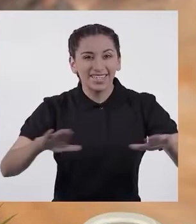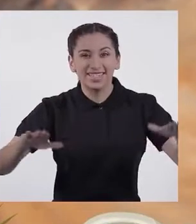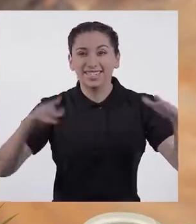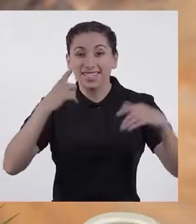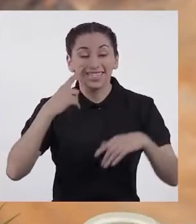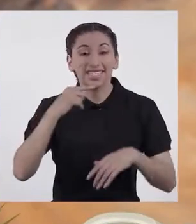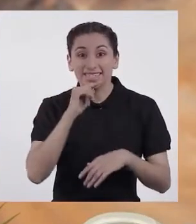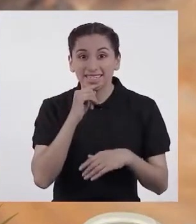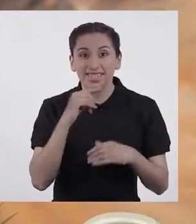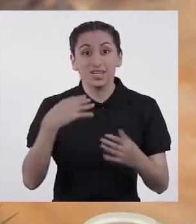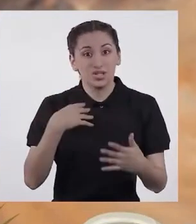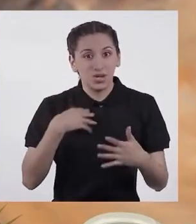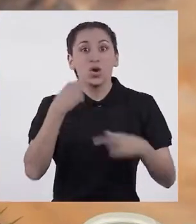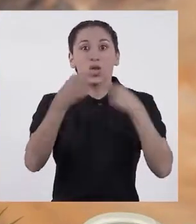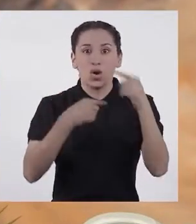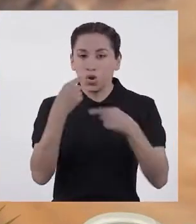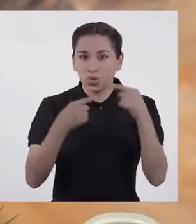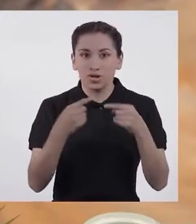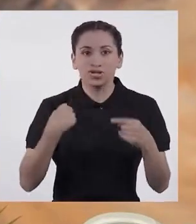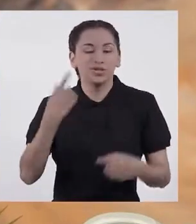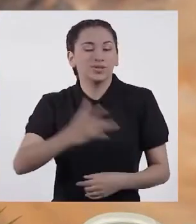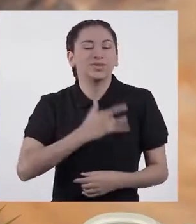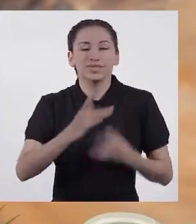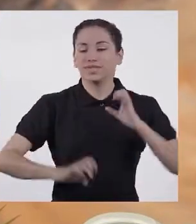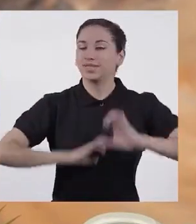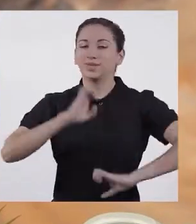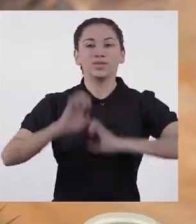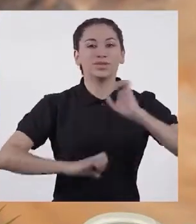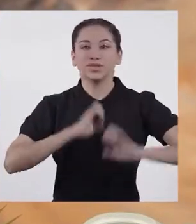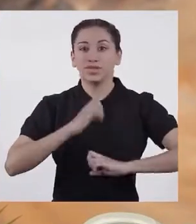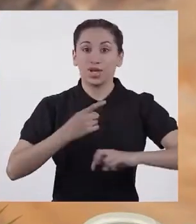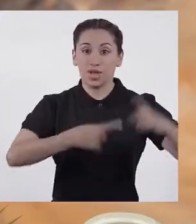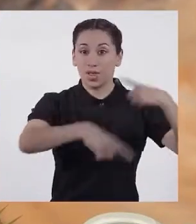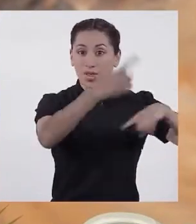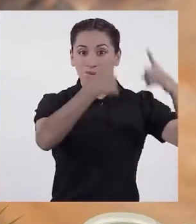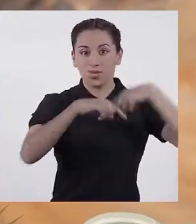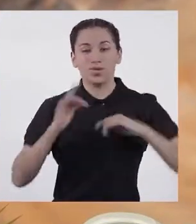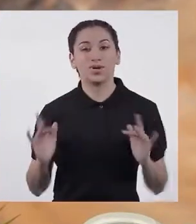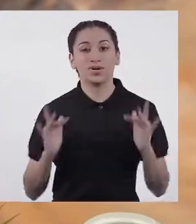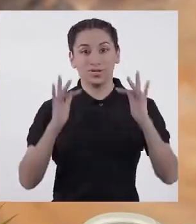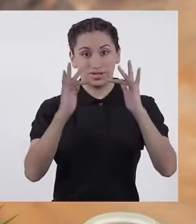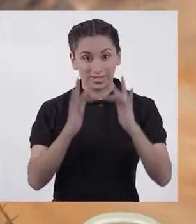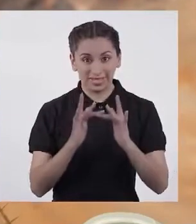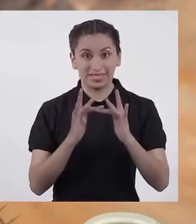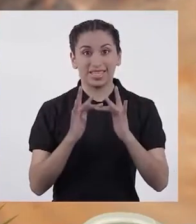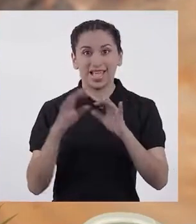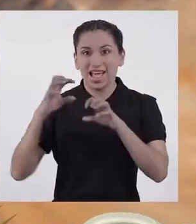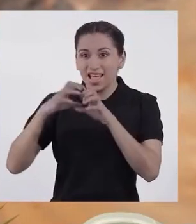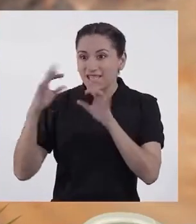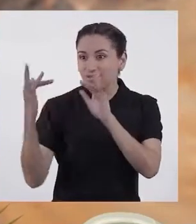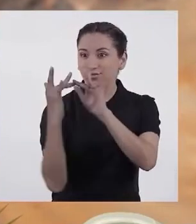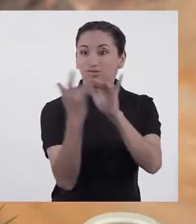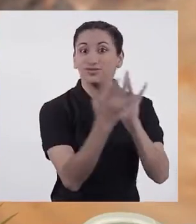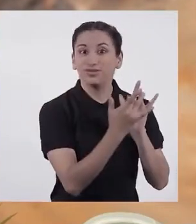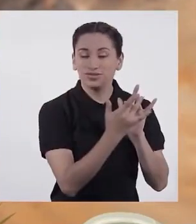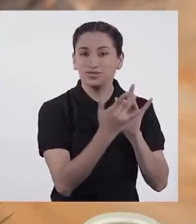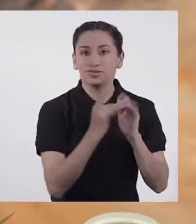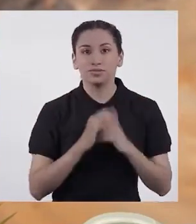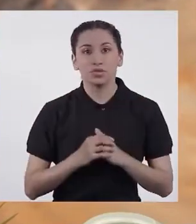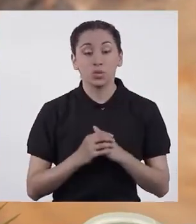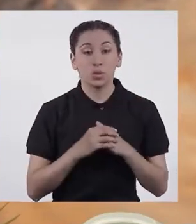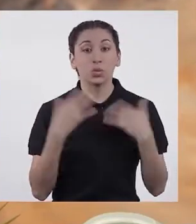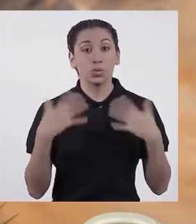niños! Les cuento que estoy muy emocionado de volvernos a conectar a la red.